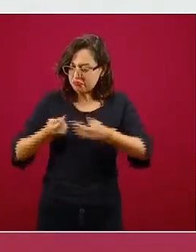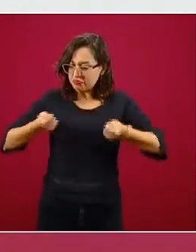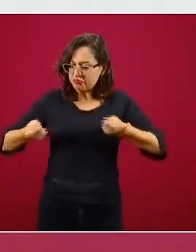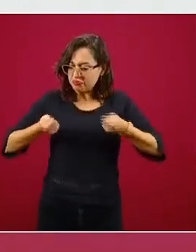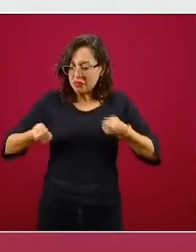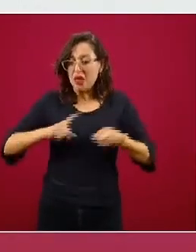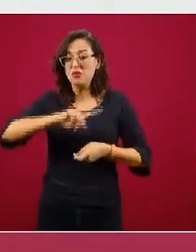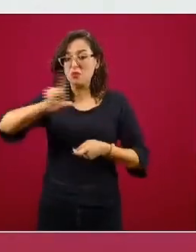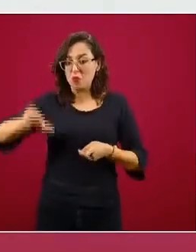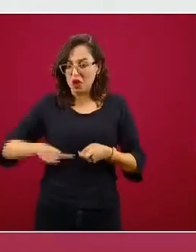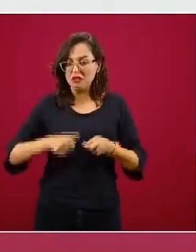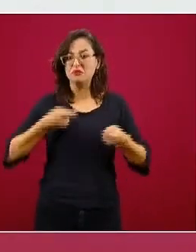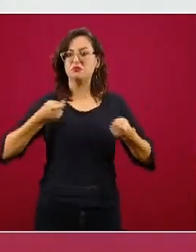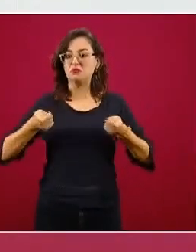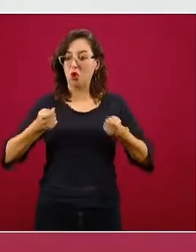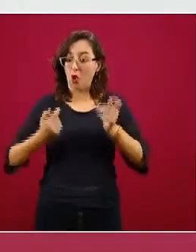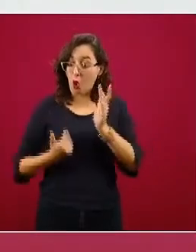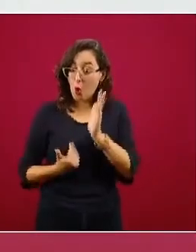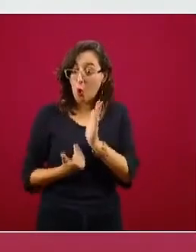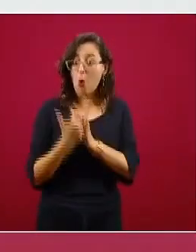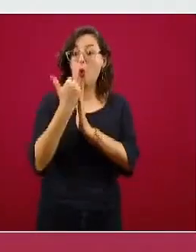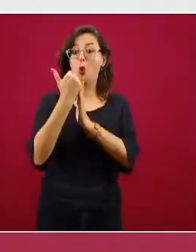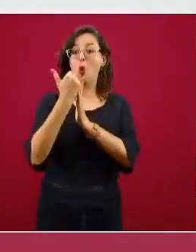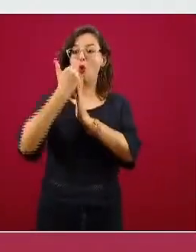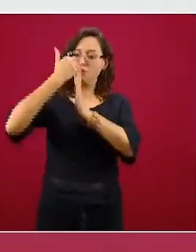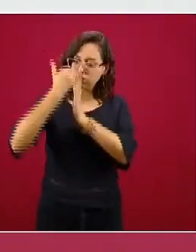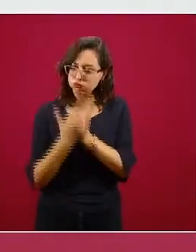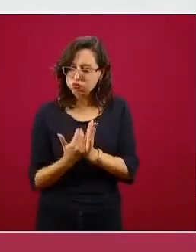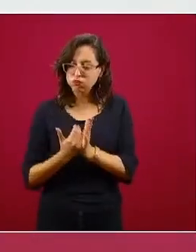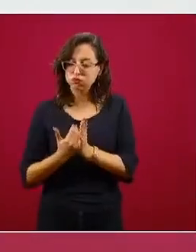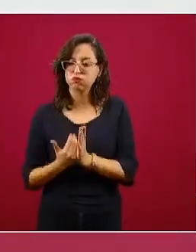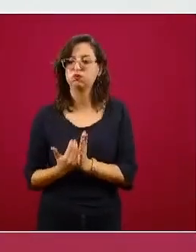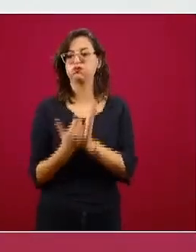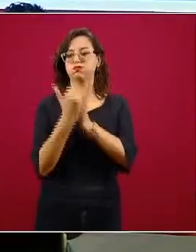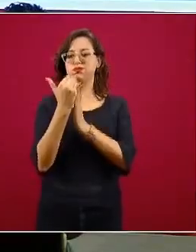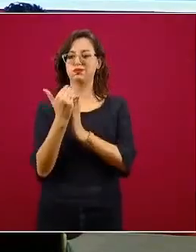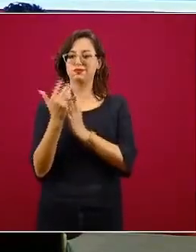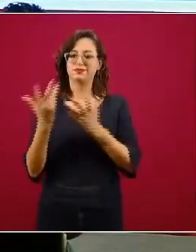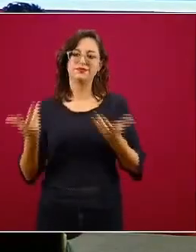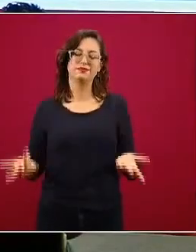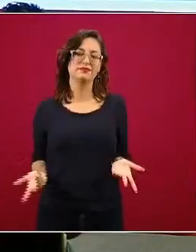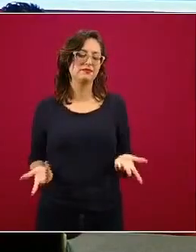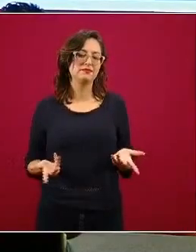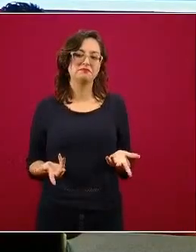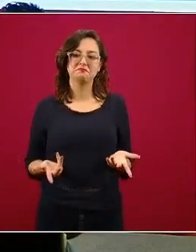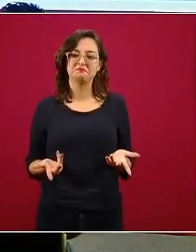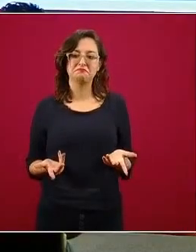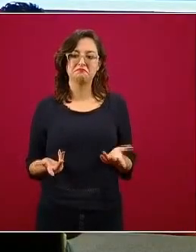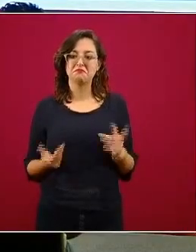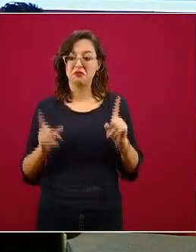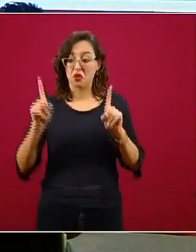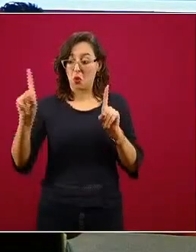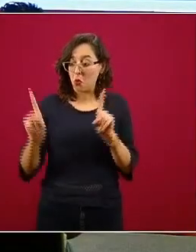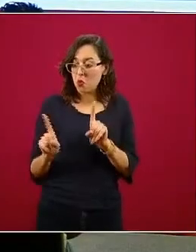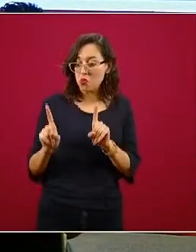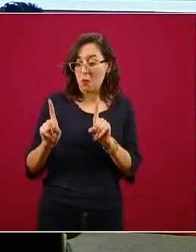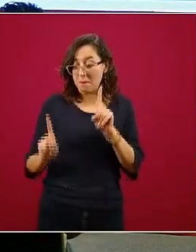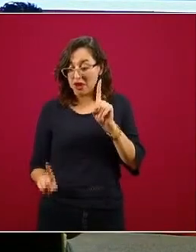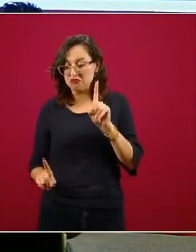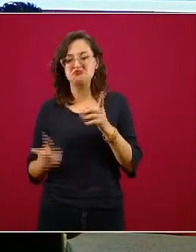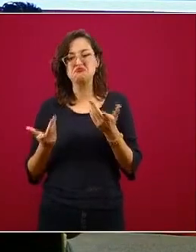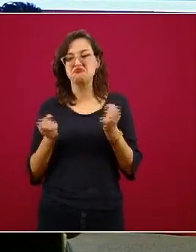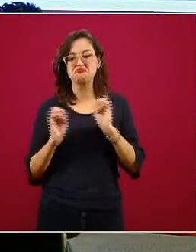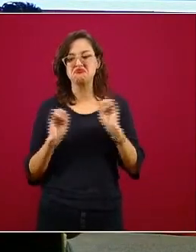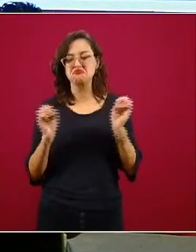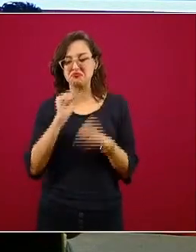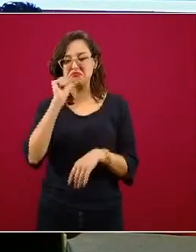control, y vuelve a rebrotar. Y nunca llegó a 1. mucho menos a menos de 1. Veamos